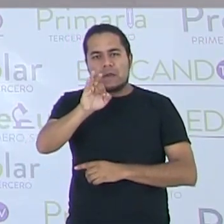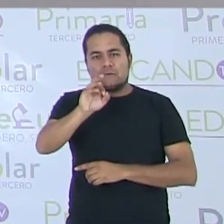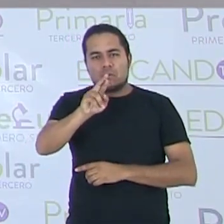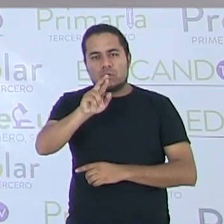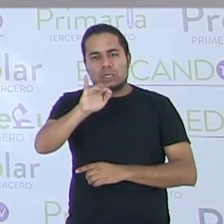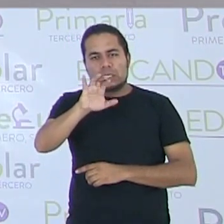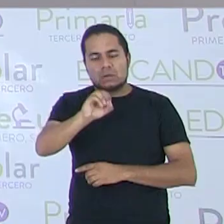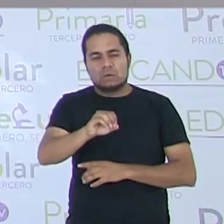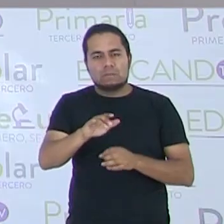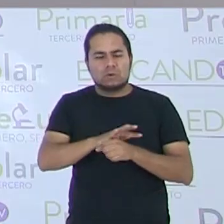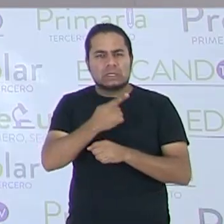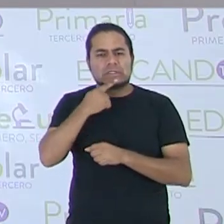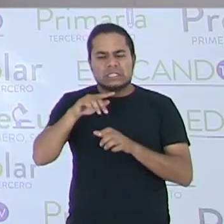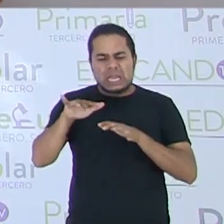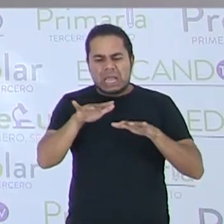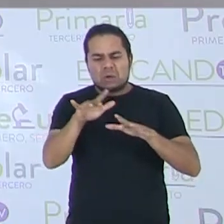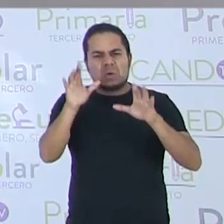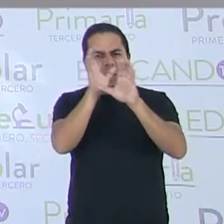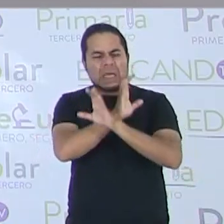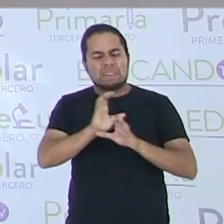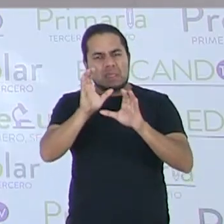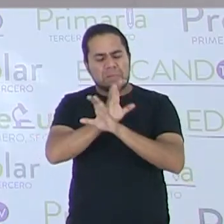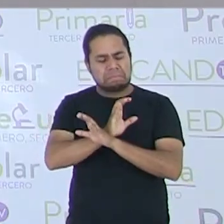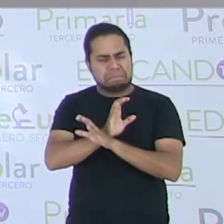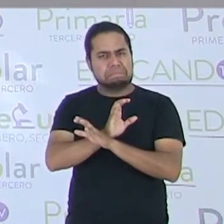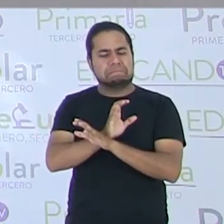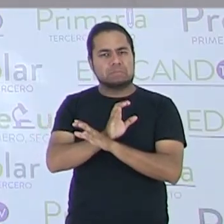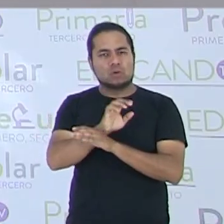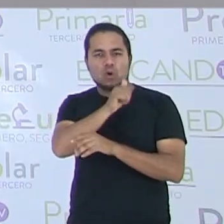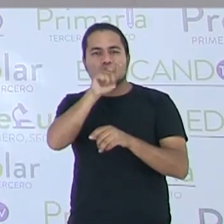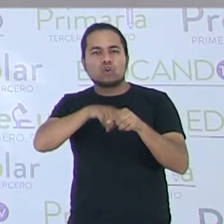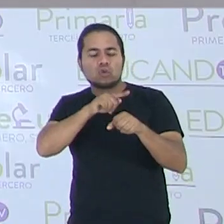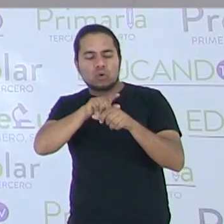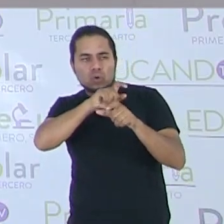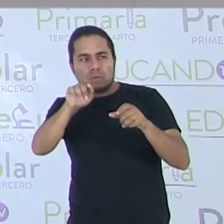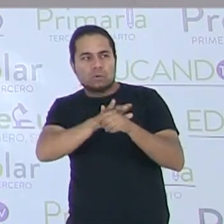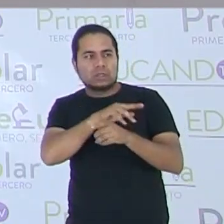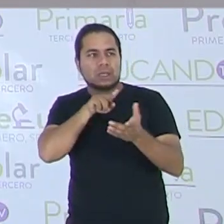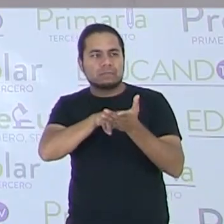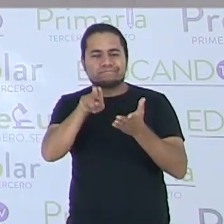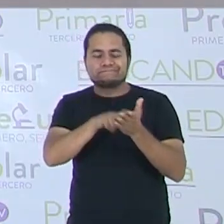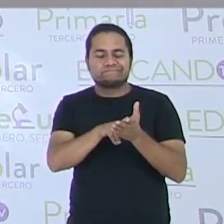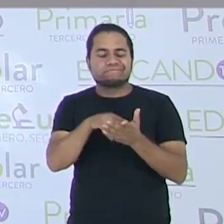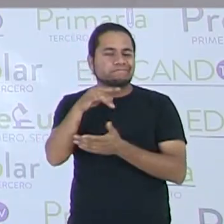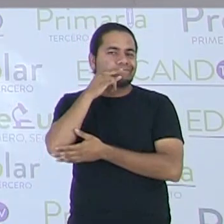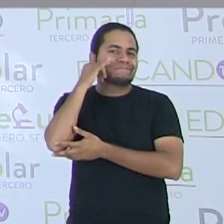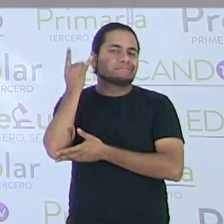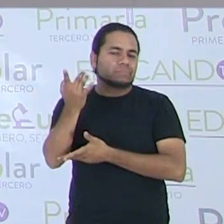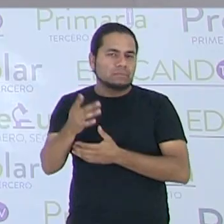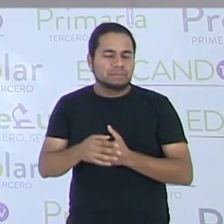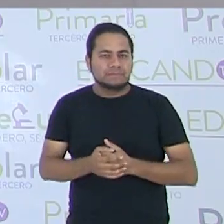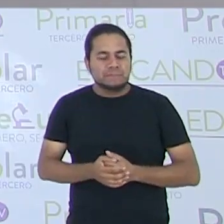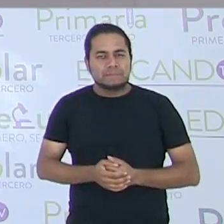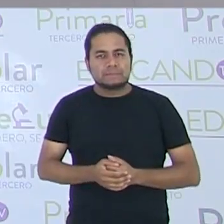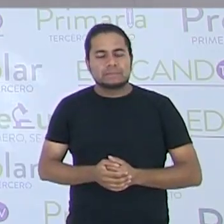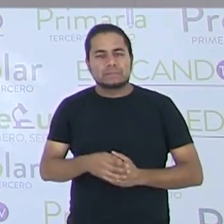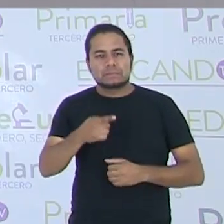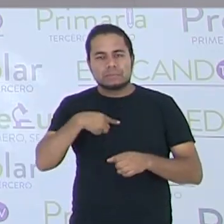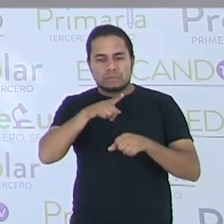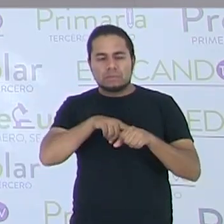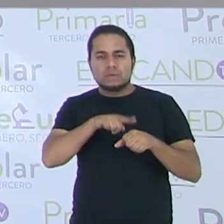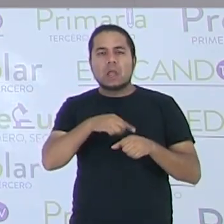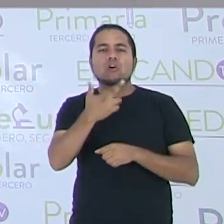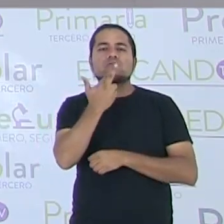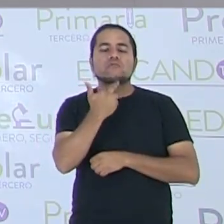dice arroyo cantador? Vamos a utilizar otro color porque el negro pues no funciona. Vamos a utilizar el